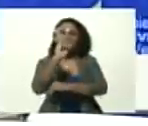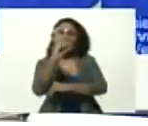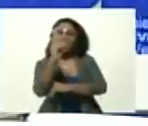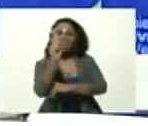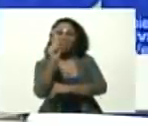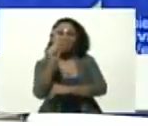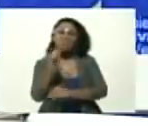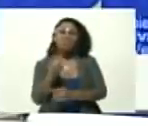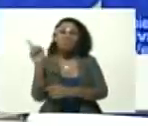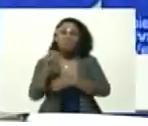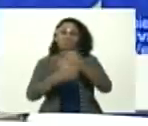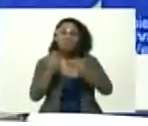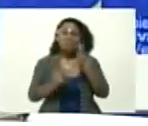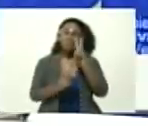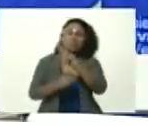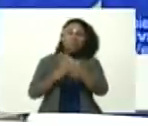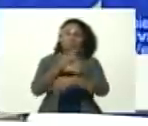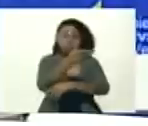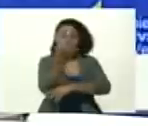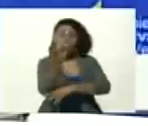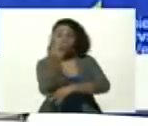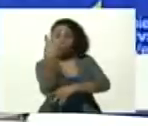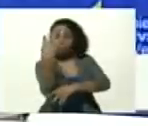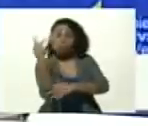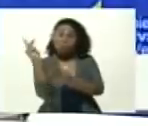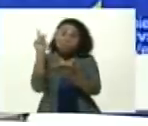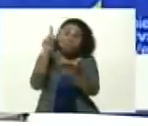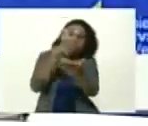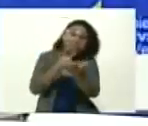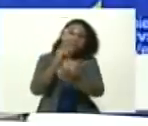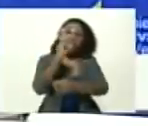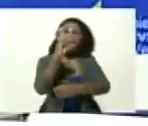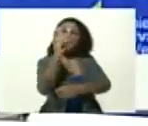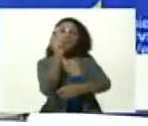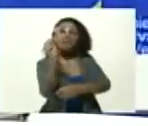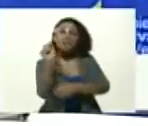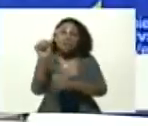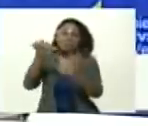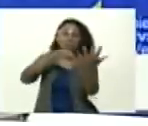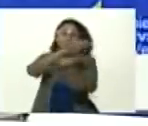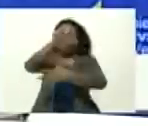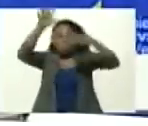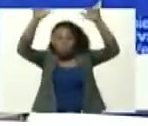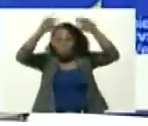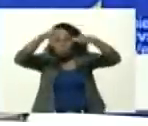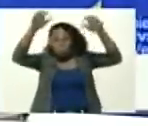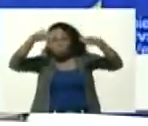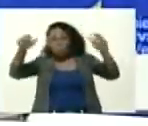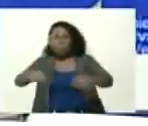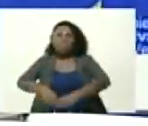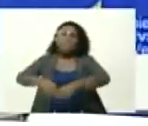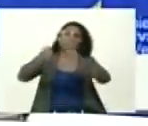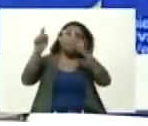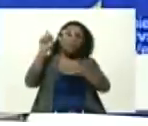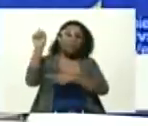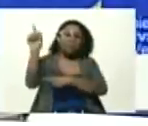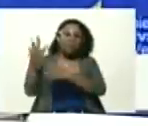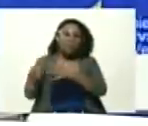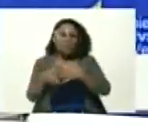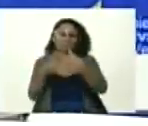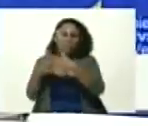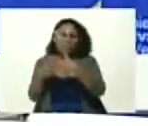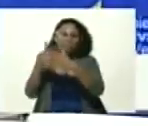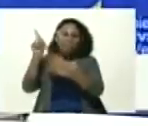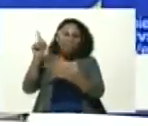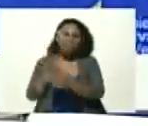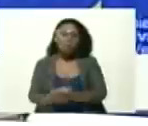ha devastado. Ustedes vieron la llegada de Ida, ya como tormenta tropical, destruyó a Nueva York ayer, a New